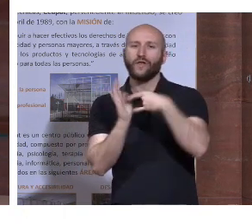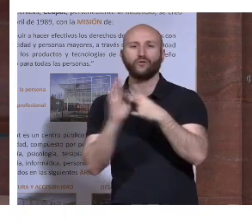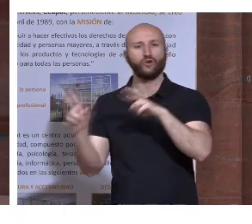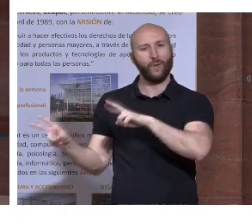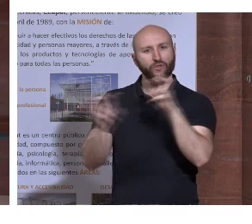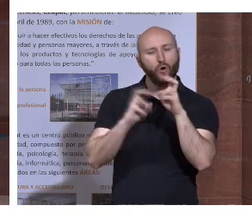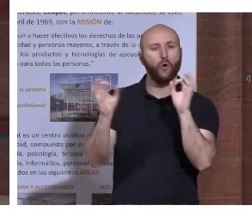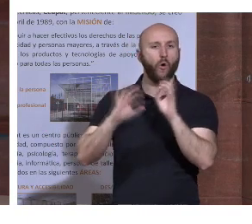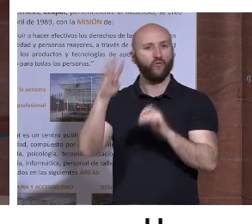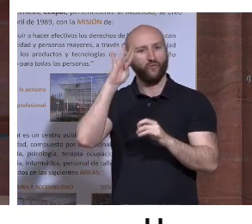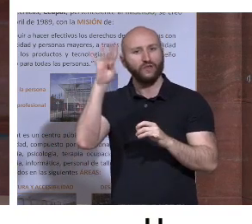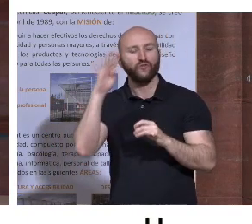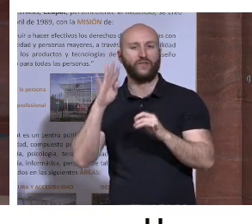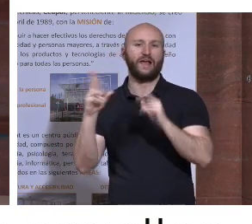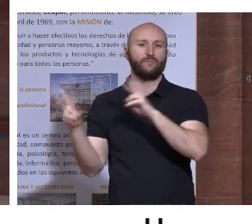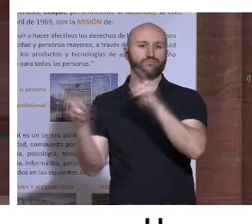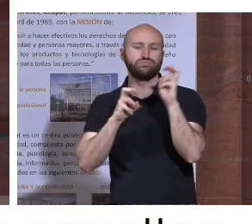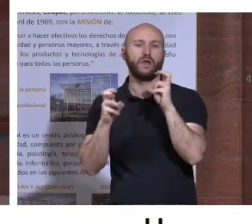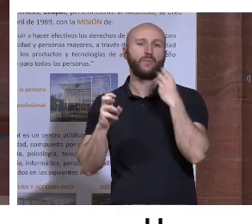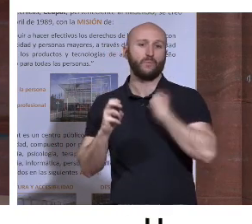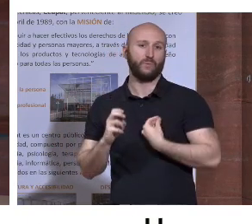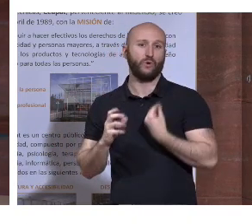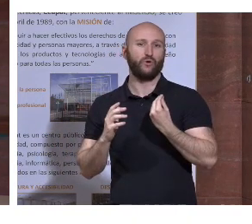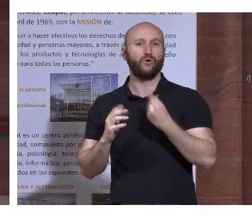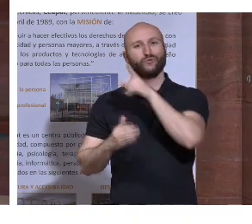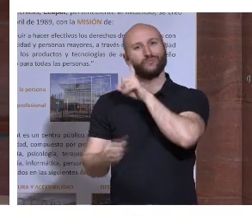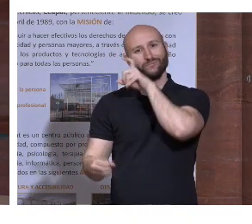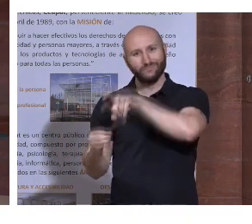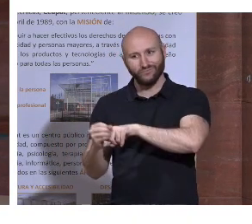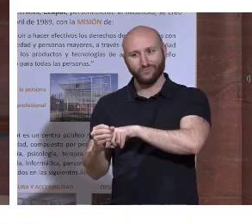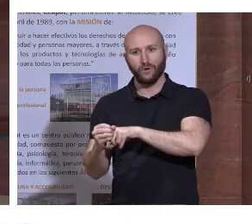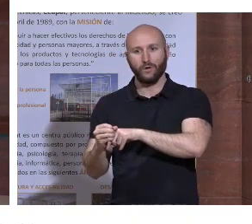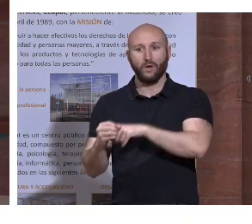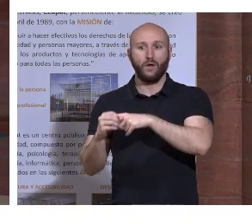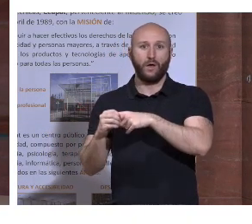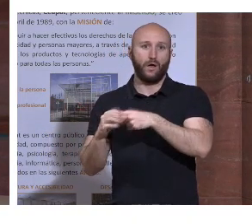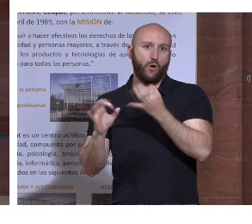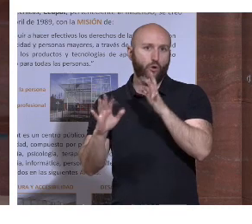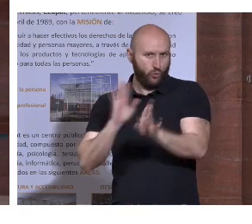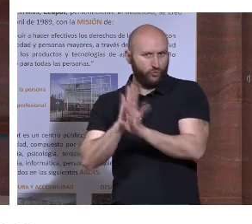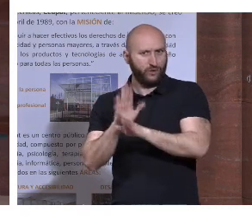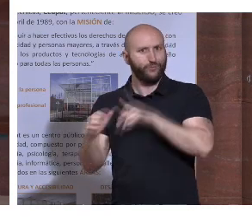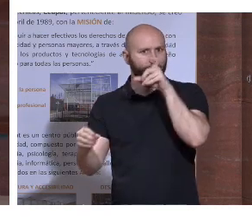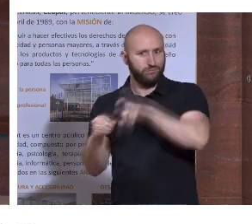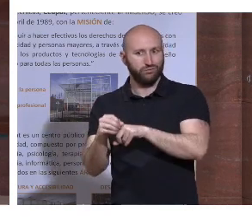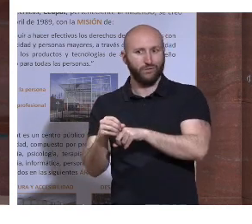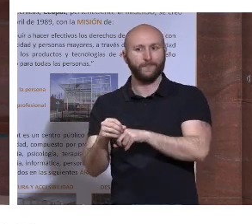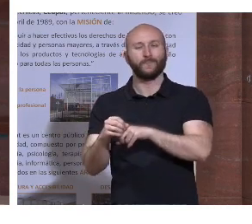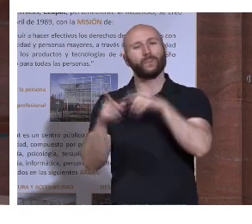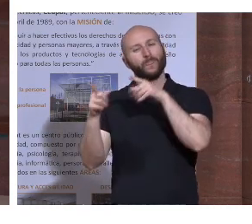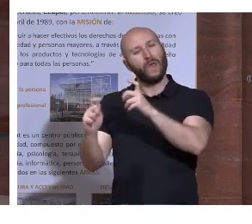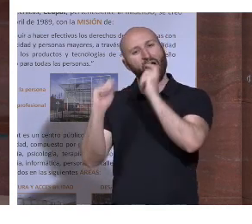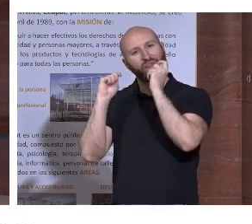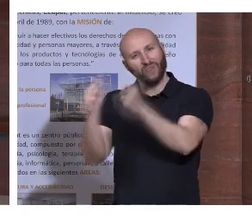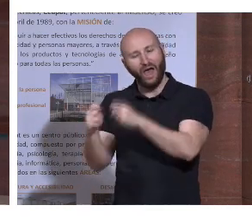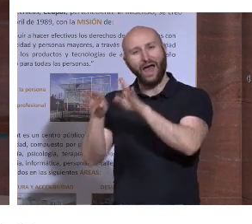innovadores o filosofías innovadoras en las que hayas estado o estés metida y que para ti hayan